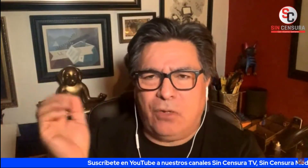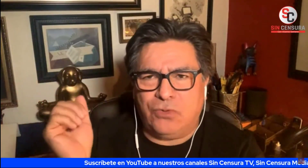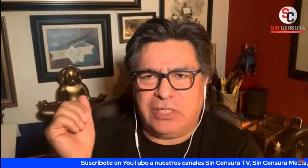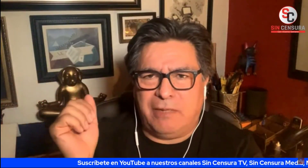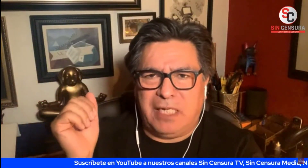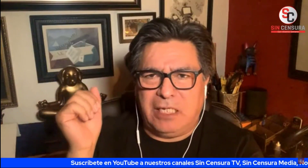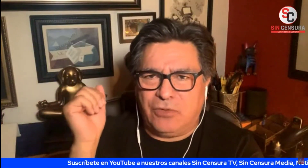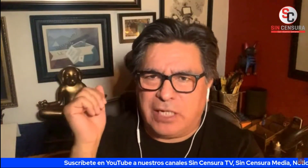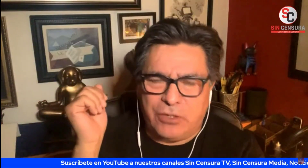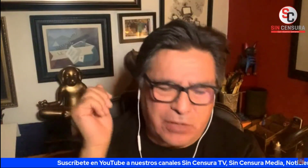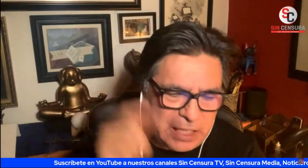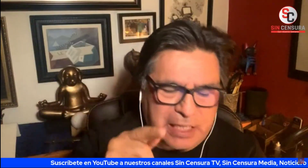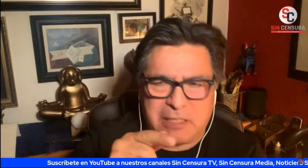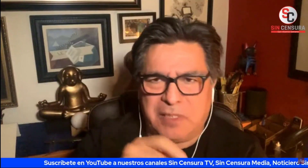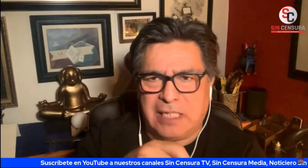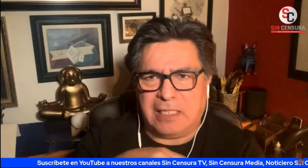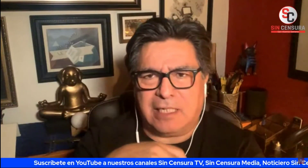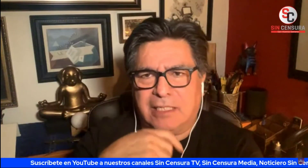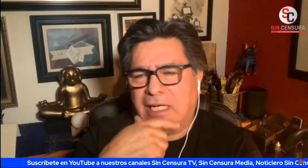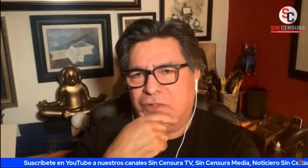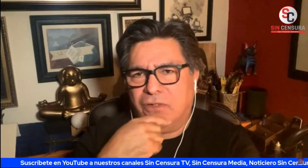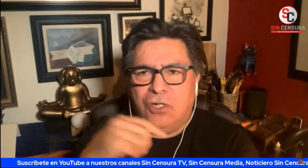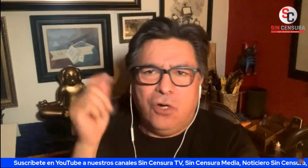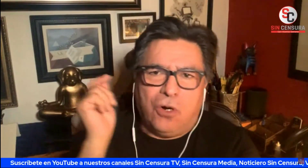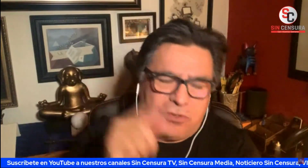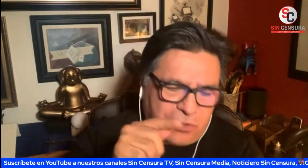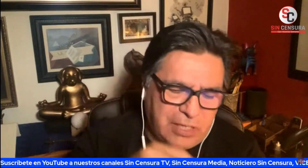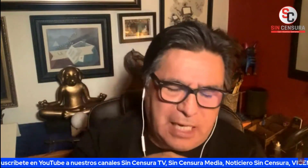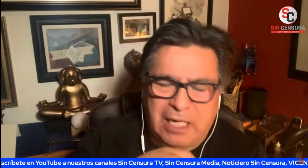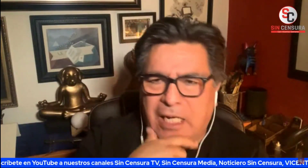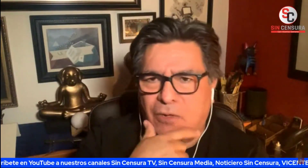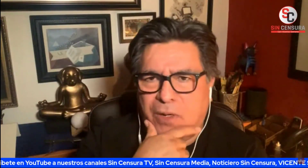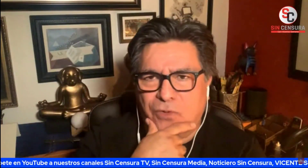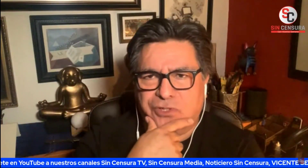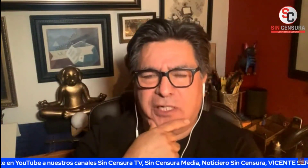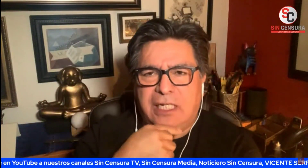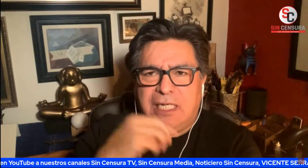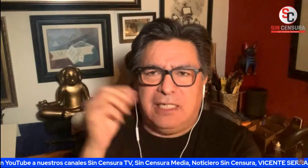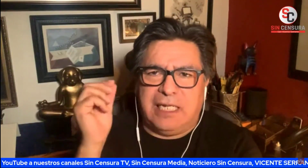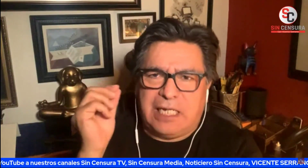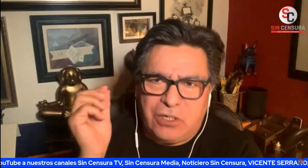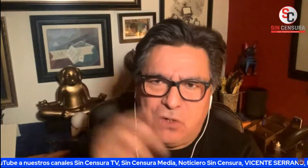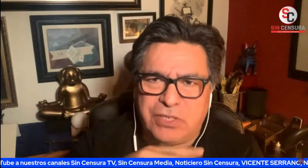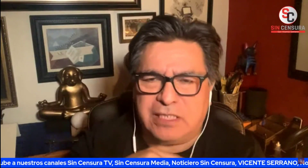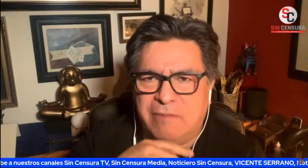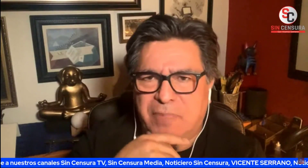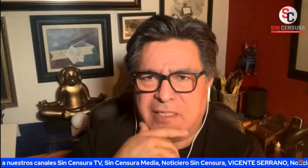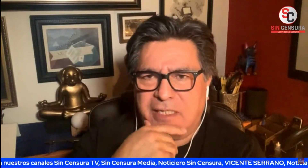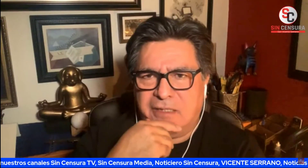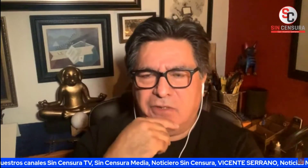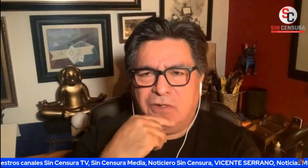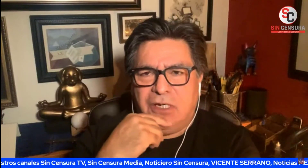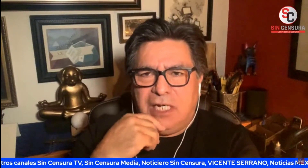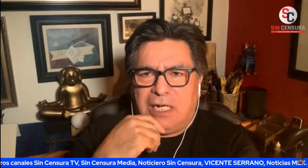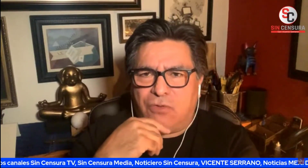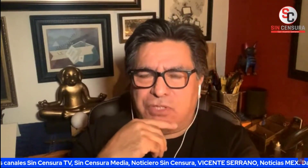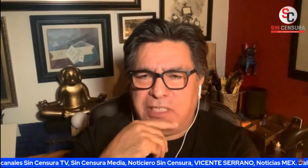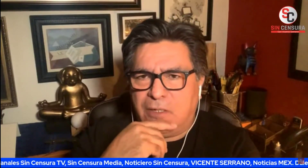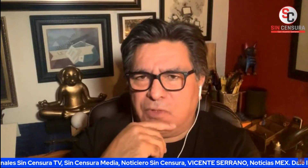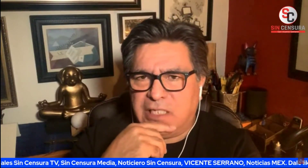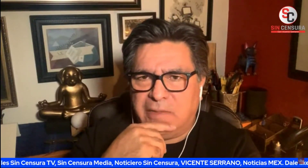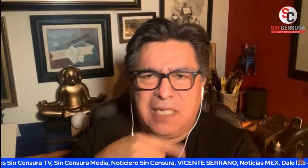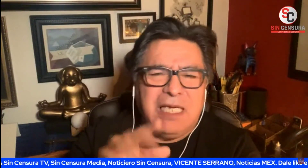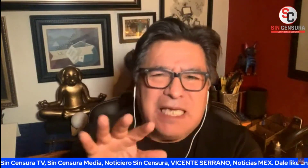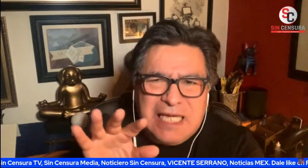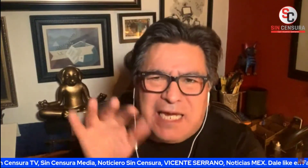un día acusen a México de que no quiere respetar el tratado, otro día que lo acusen de que no se está impartiendo la